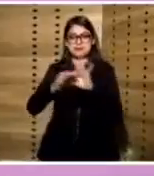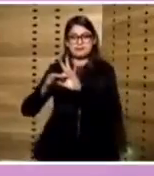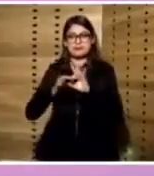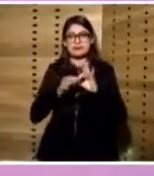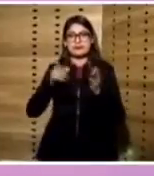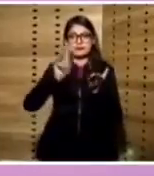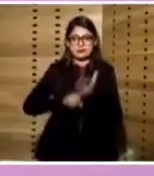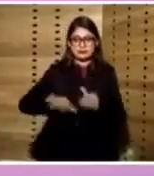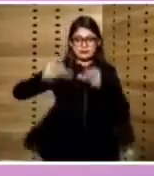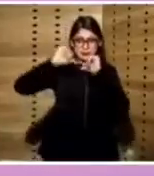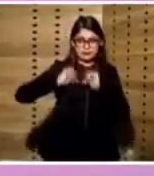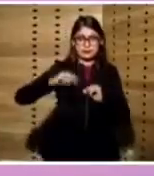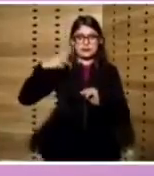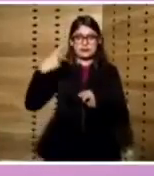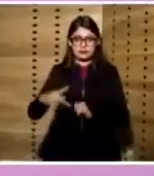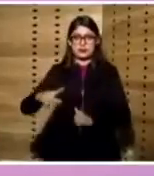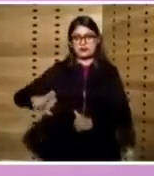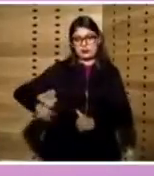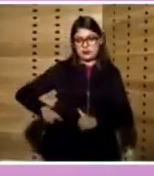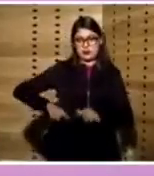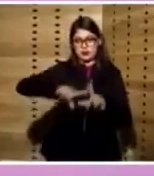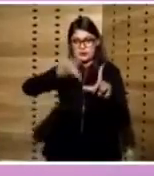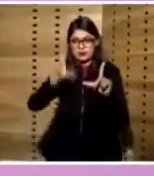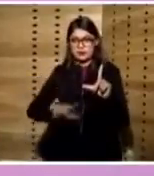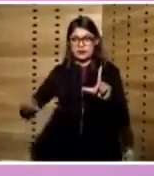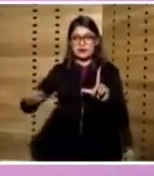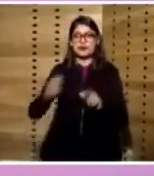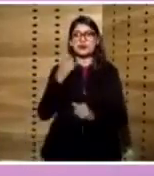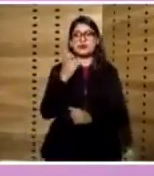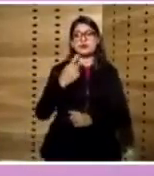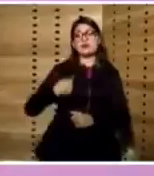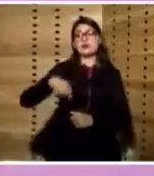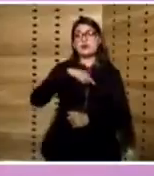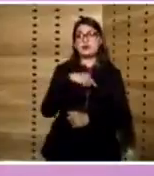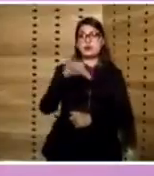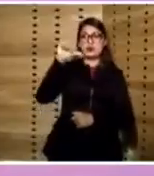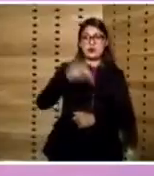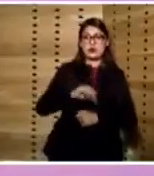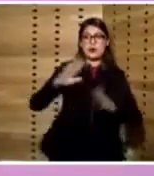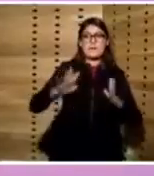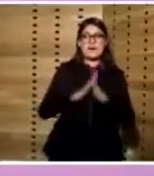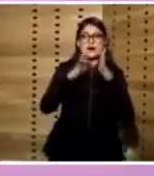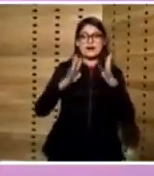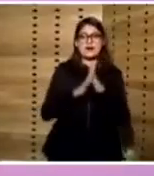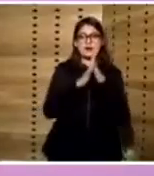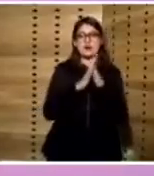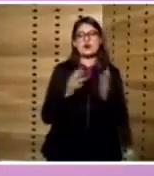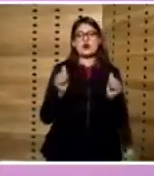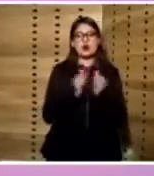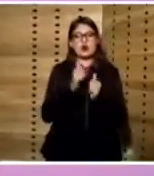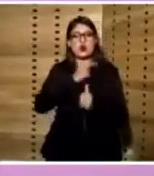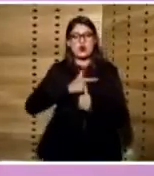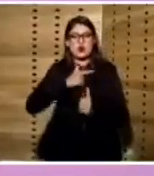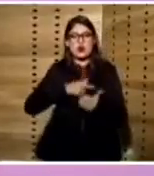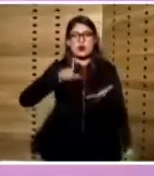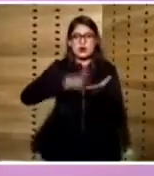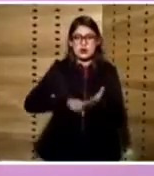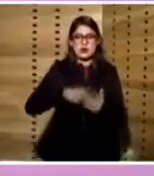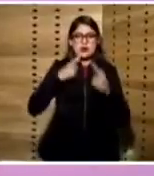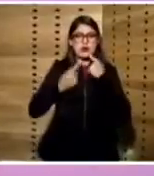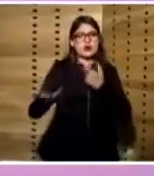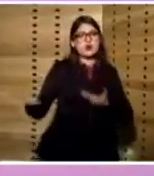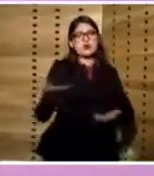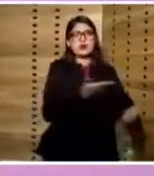del Estado mexicano. Por ello, participamos con mucho gusto en estos conversatorios interinstitucionales